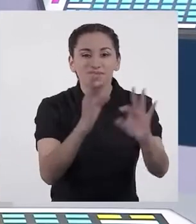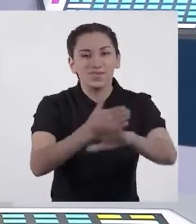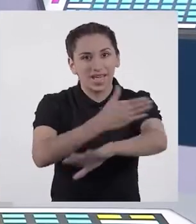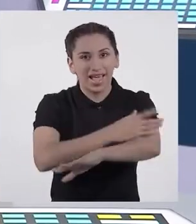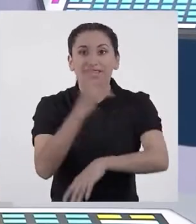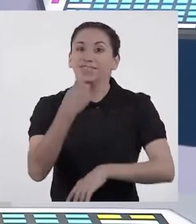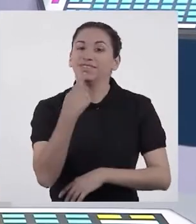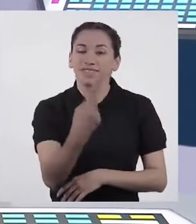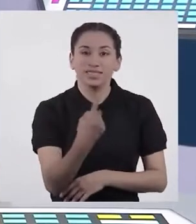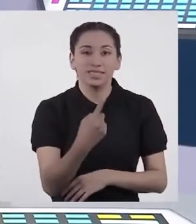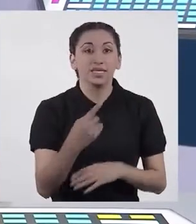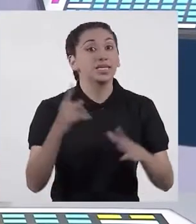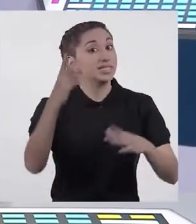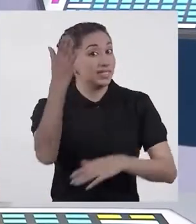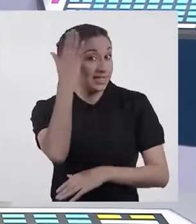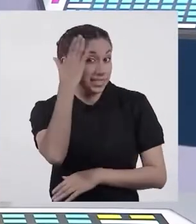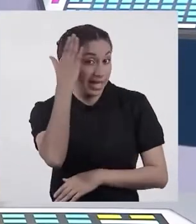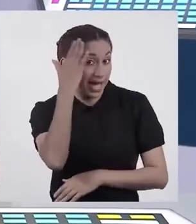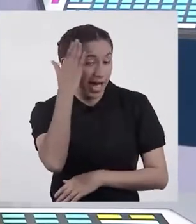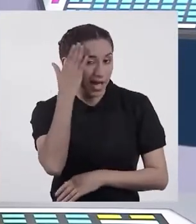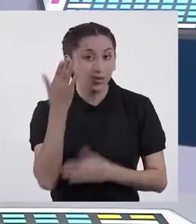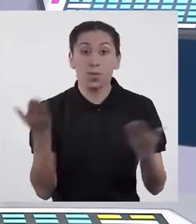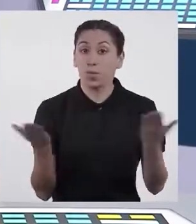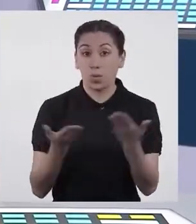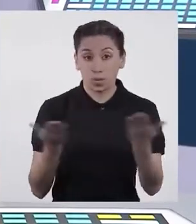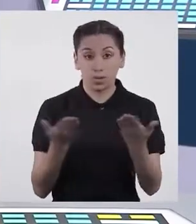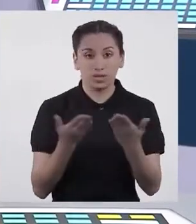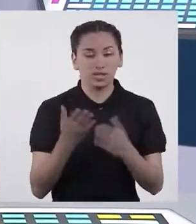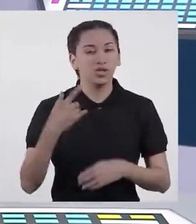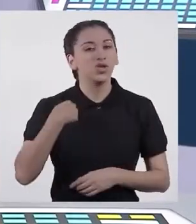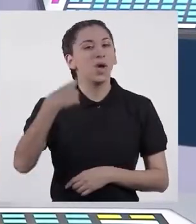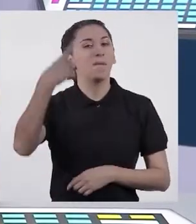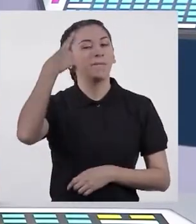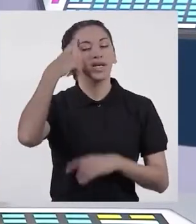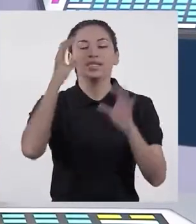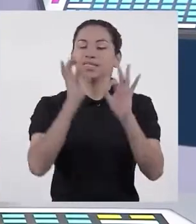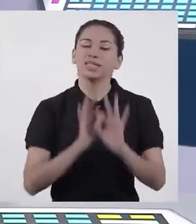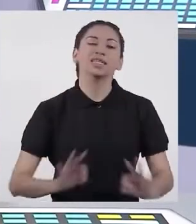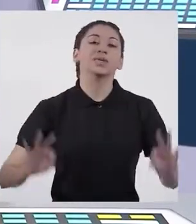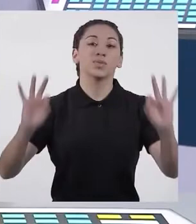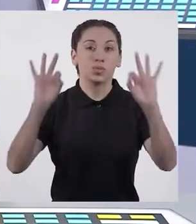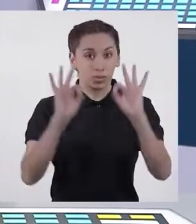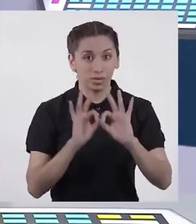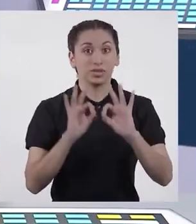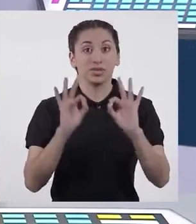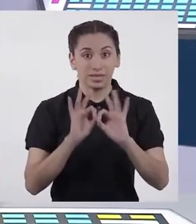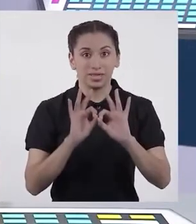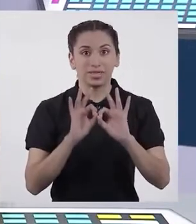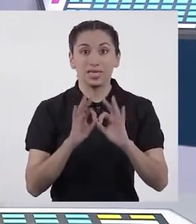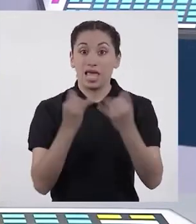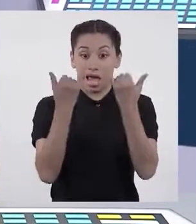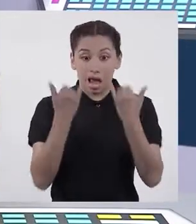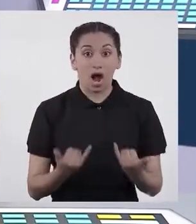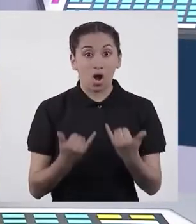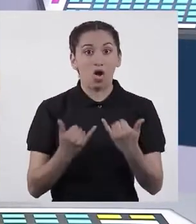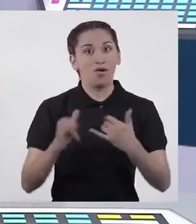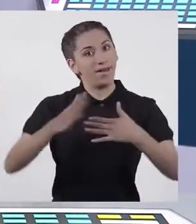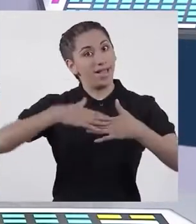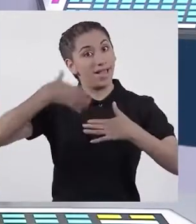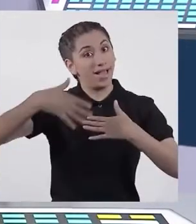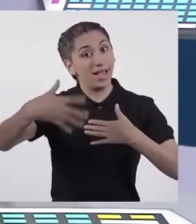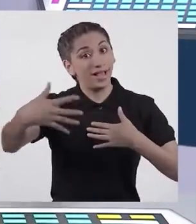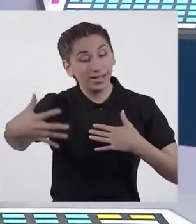un momento. ¿Y sabes? Por eso creo que es importante que de ahora